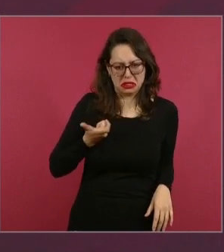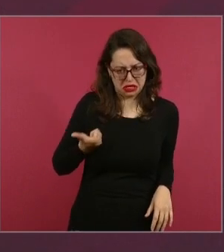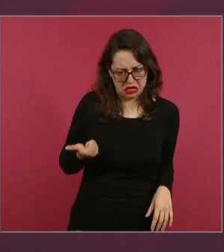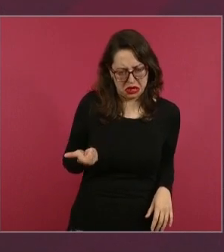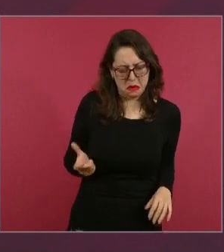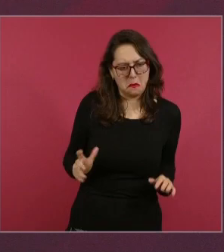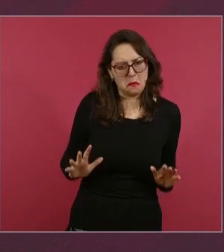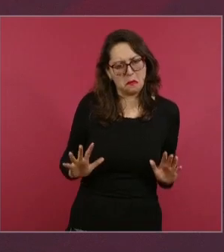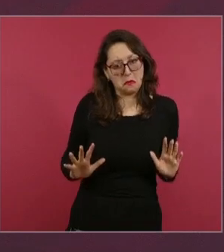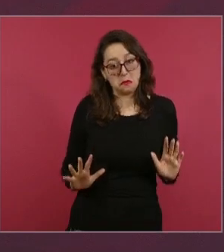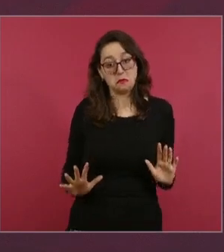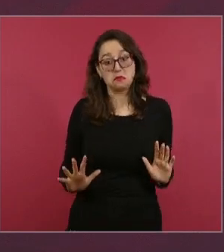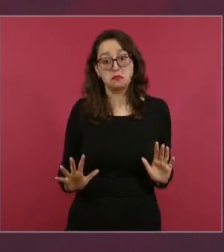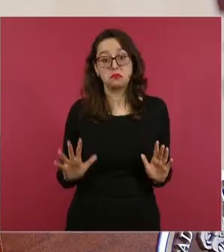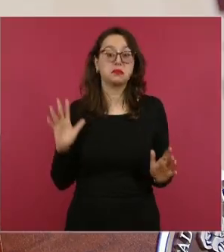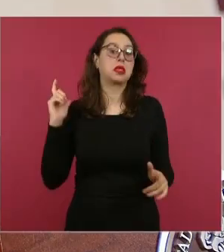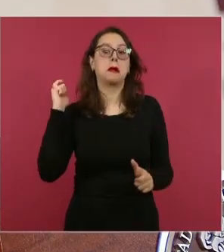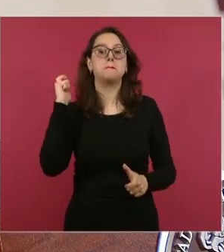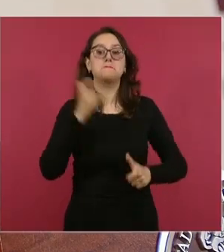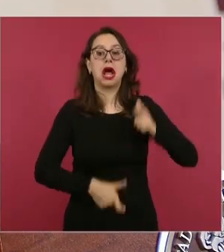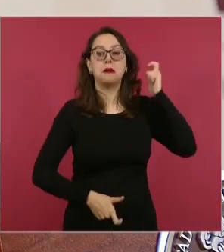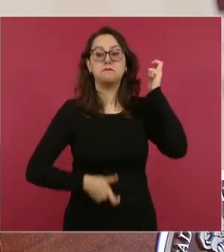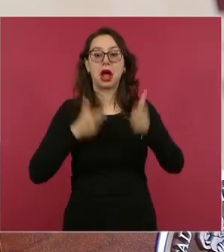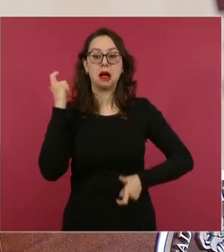trabajo les pagan